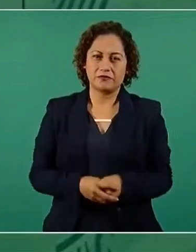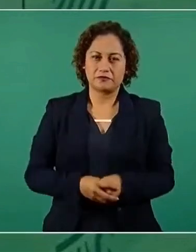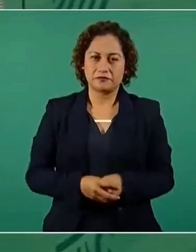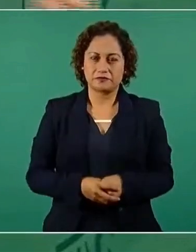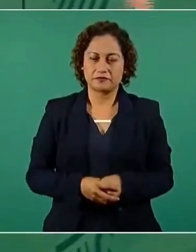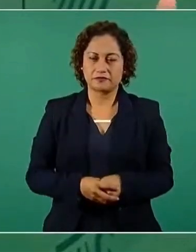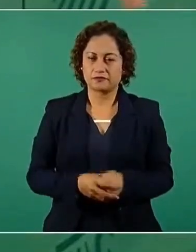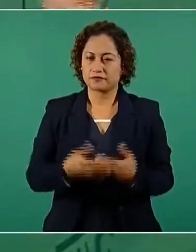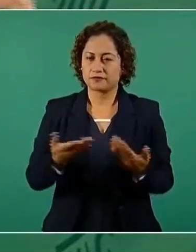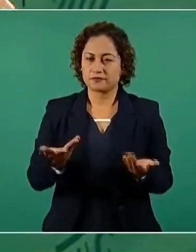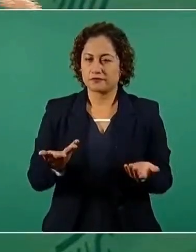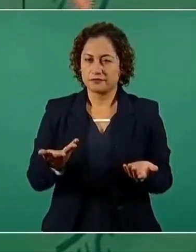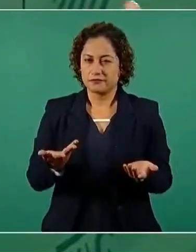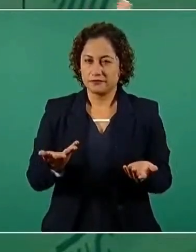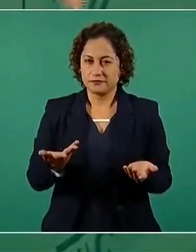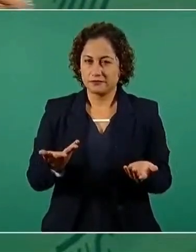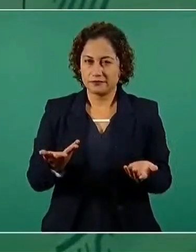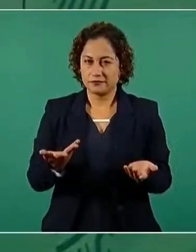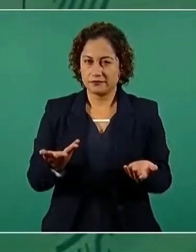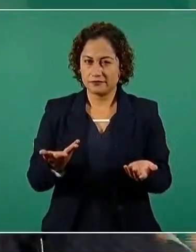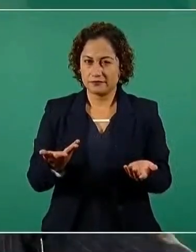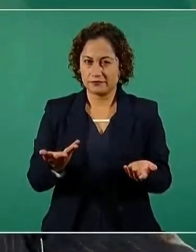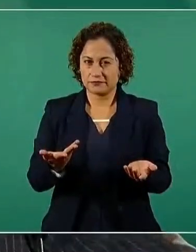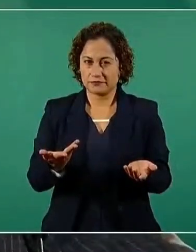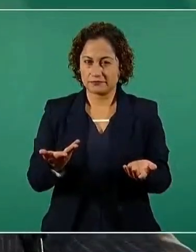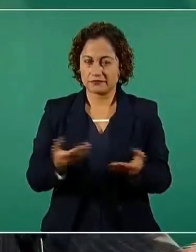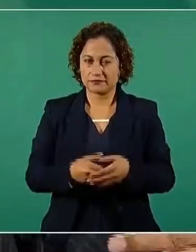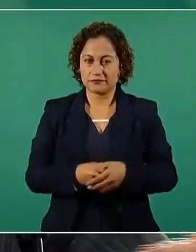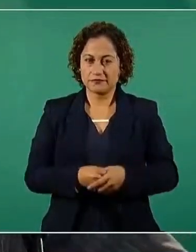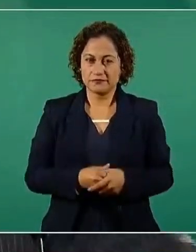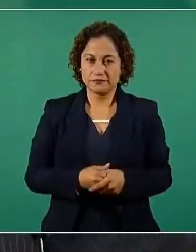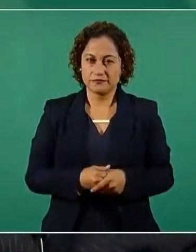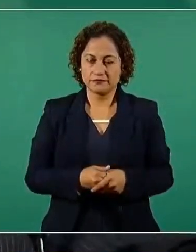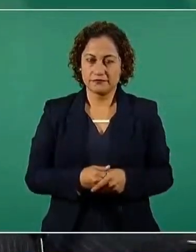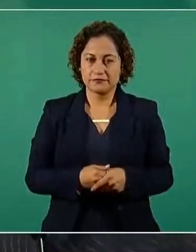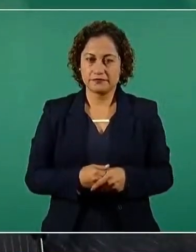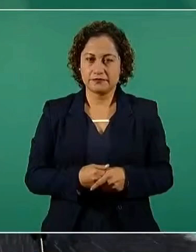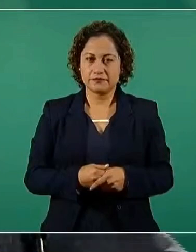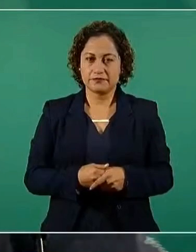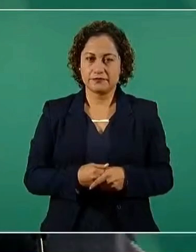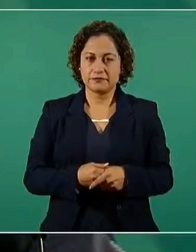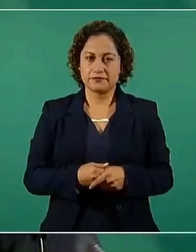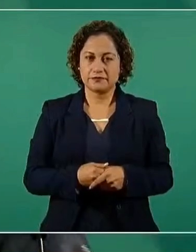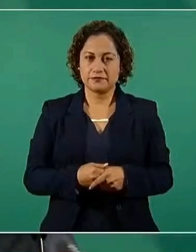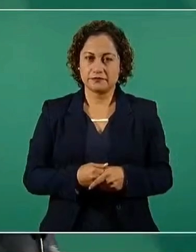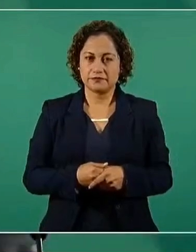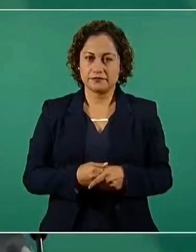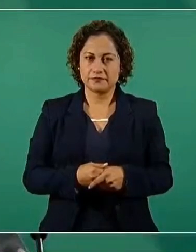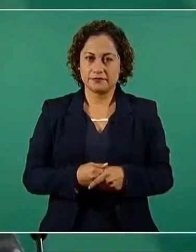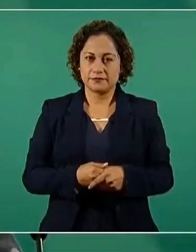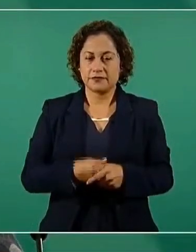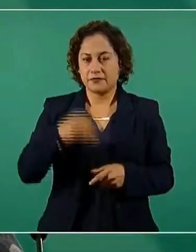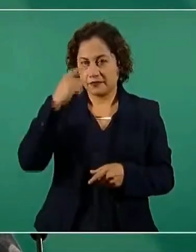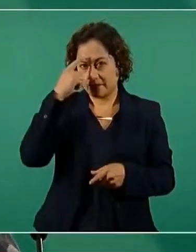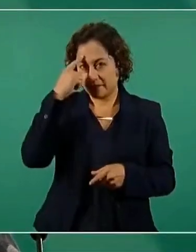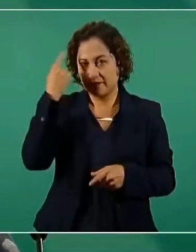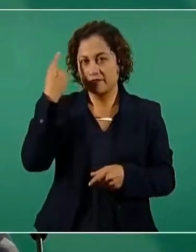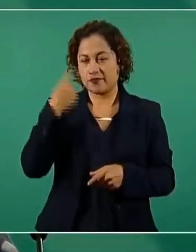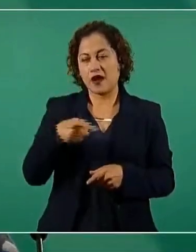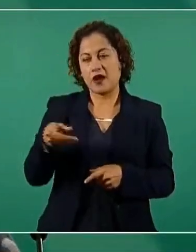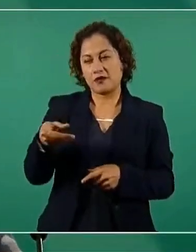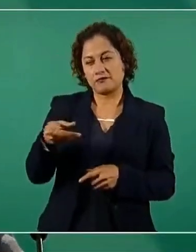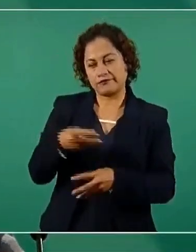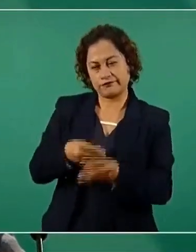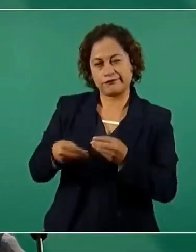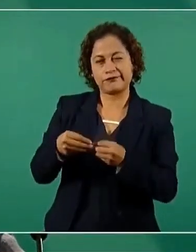con el propósito de que les dieran sus recursos. Y